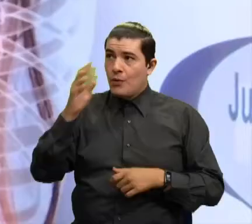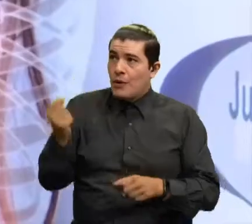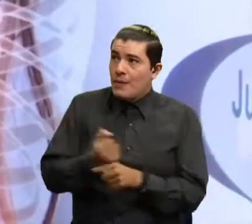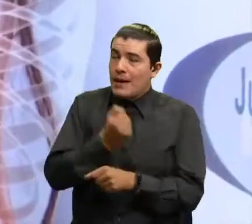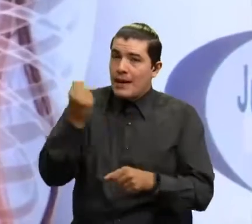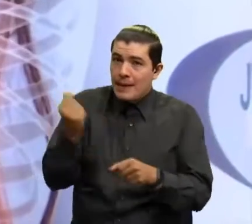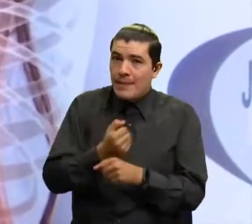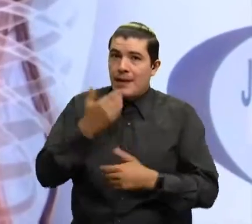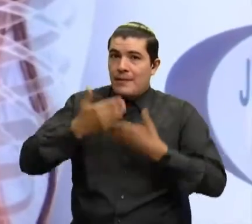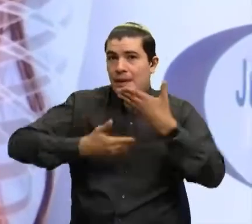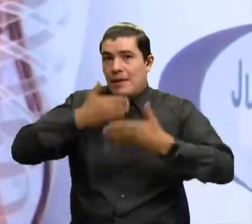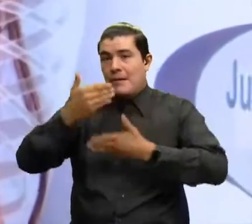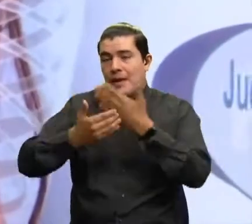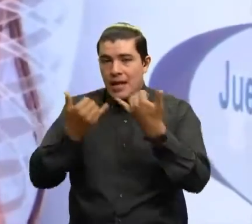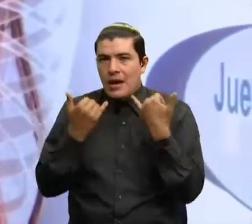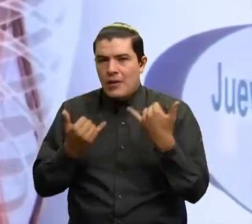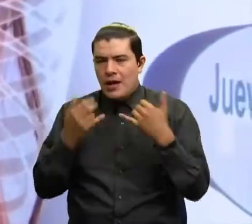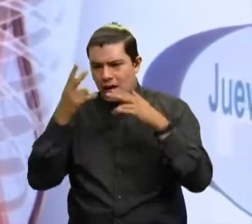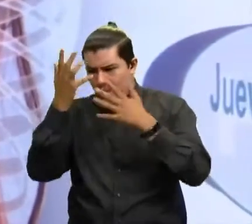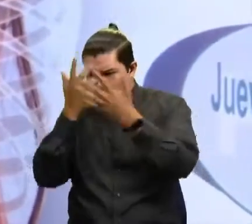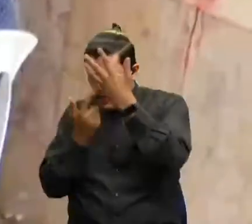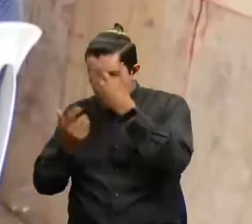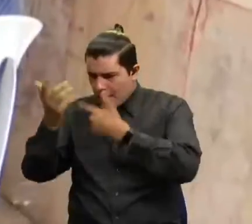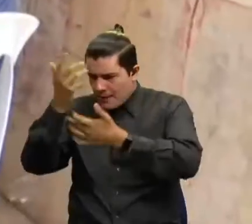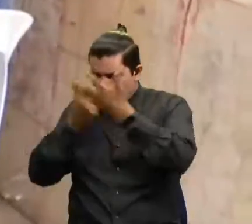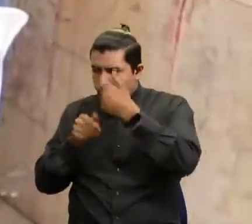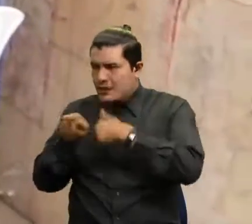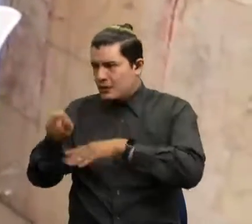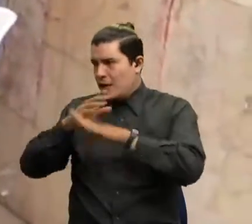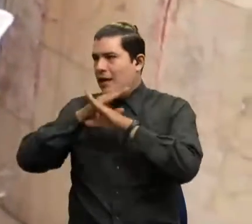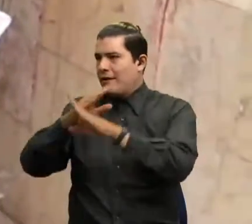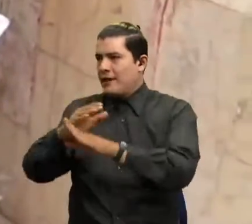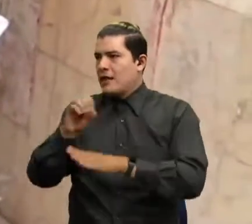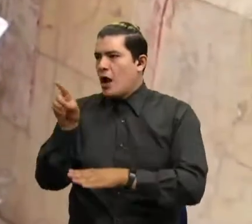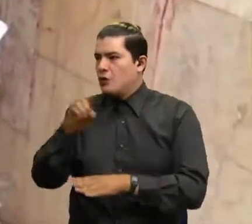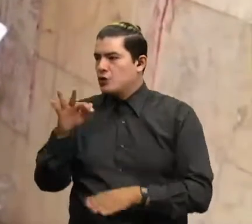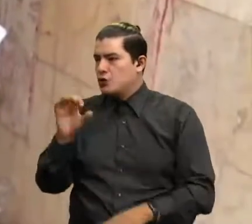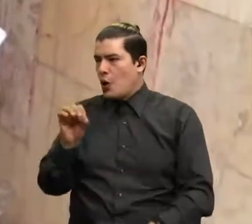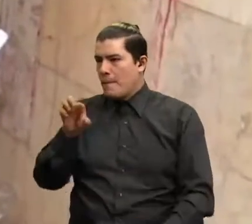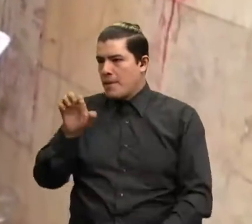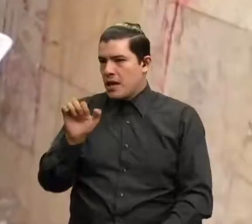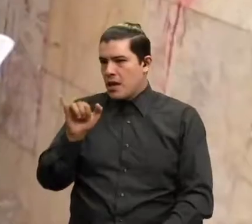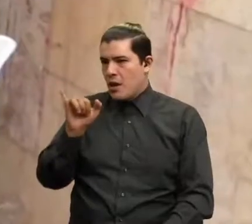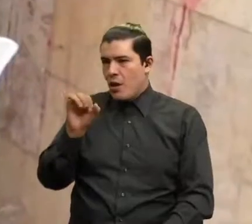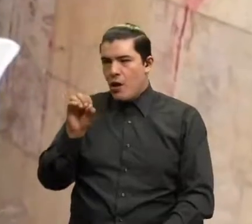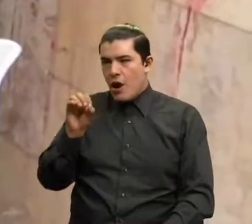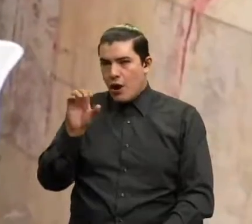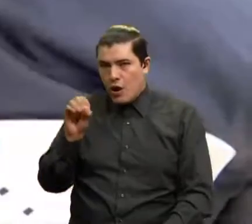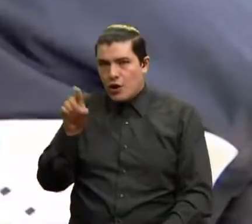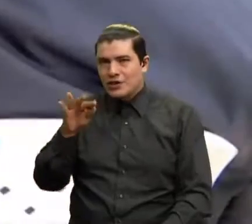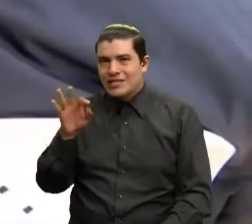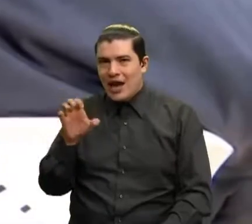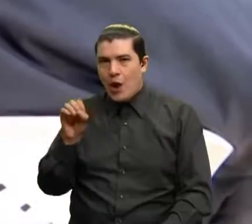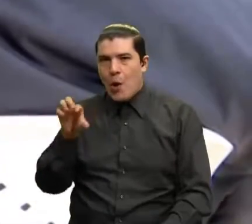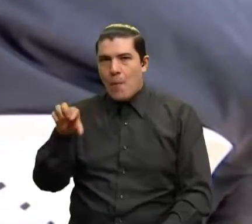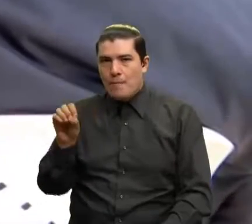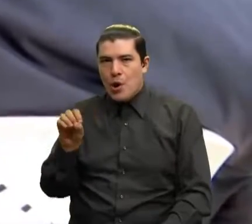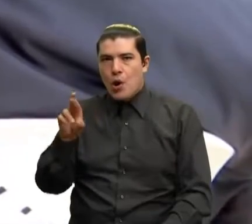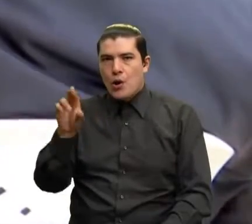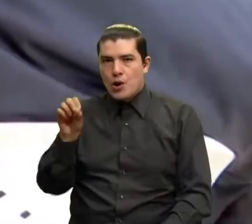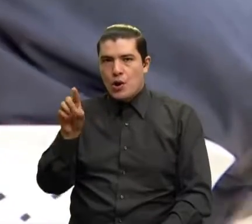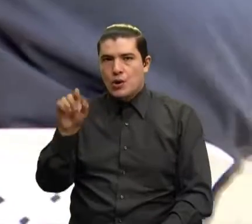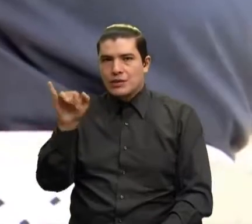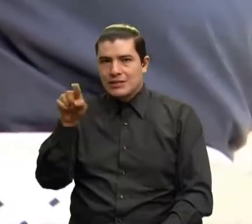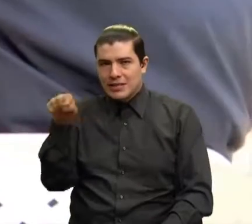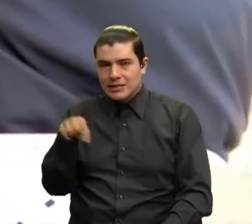Santander, y hacemos un examen, la prevención de osteoporosis, que es una densitometría ósea periférica. Este es un examen que ayuda a determinar cómo